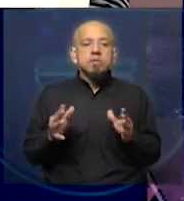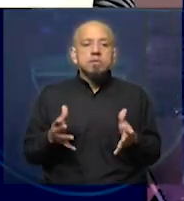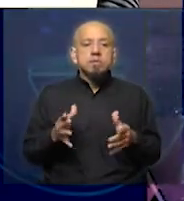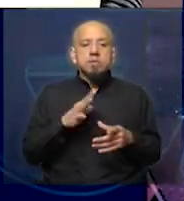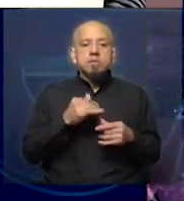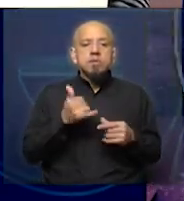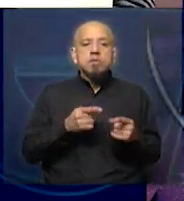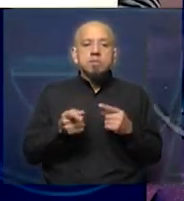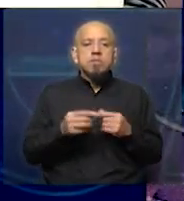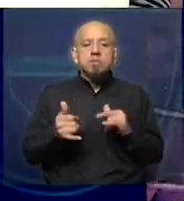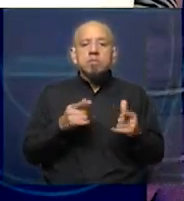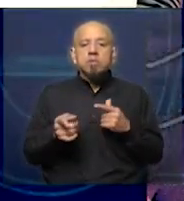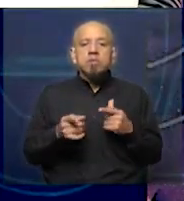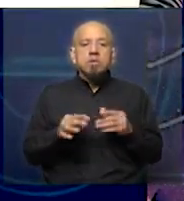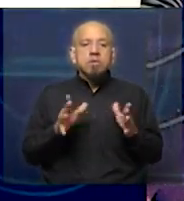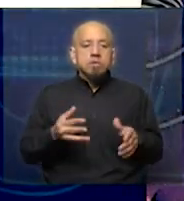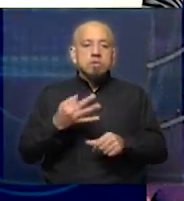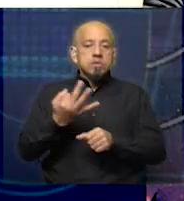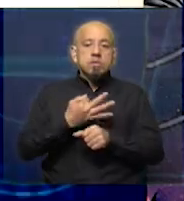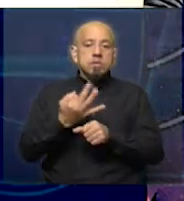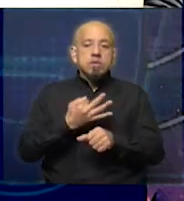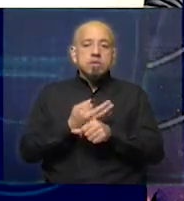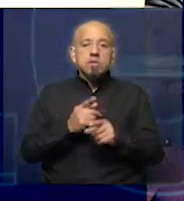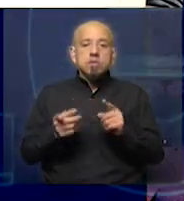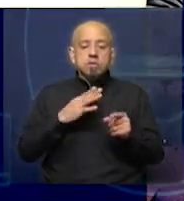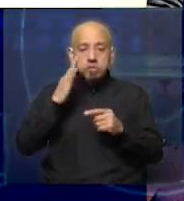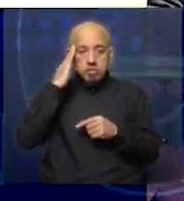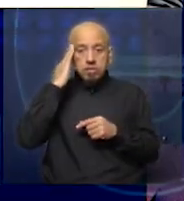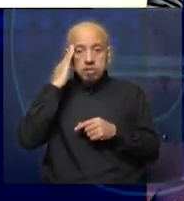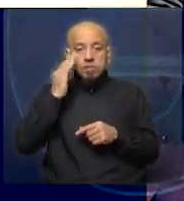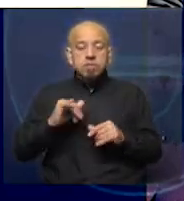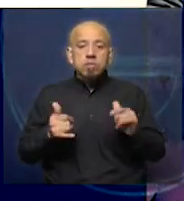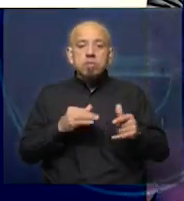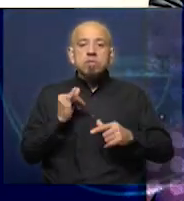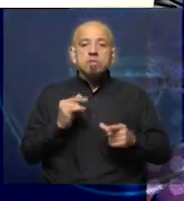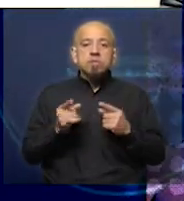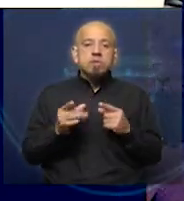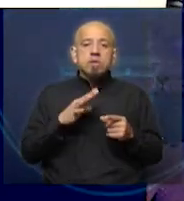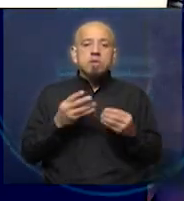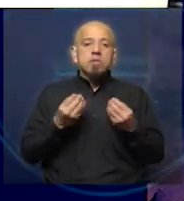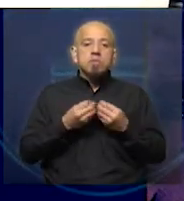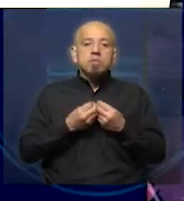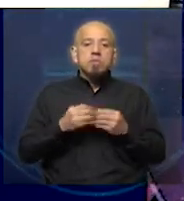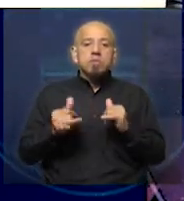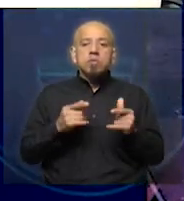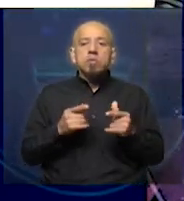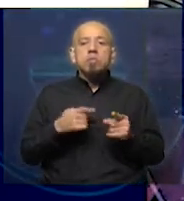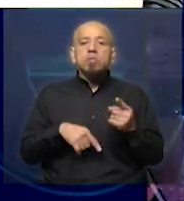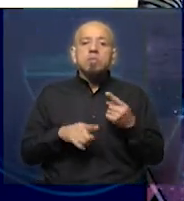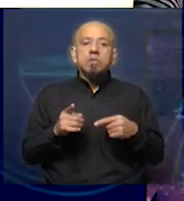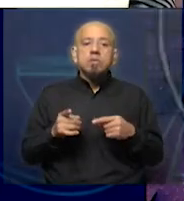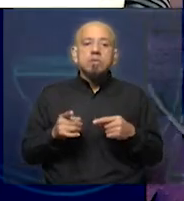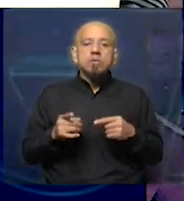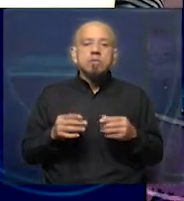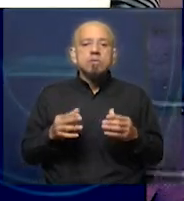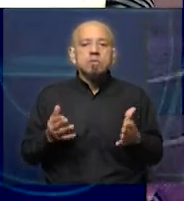tenemos la vivencia de jugar. Nadie te tiene que enseñar. Y además sabés juegos. Si se ponen a mirar, saben muchos juegos. Ahora, quizá no vale